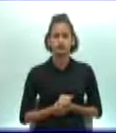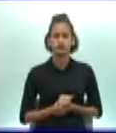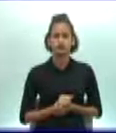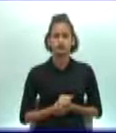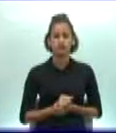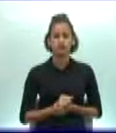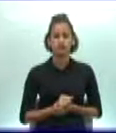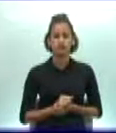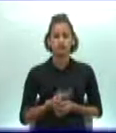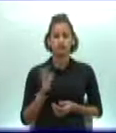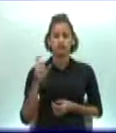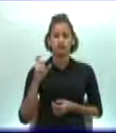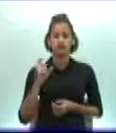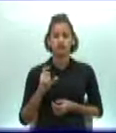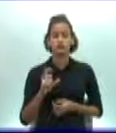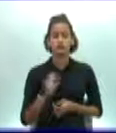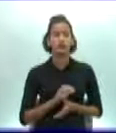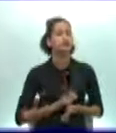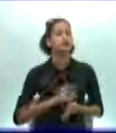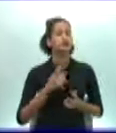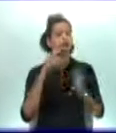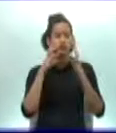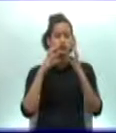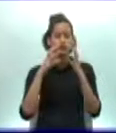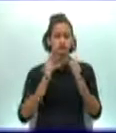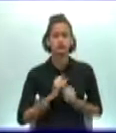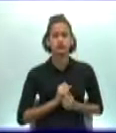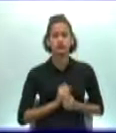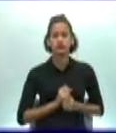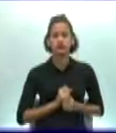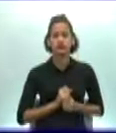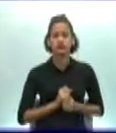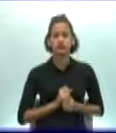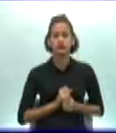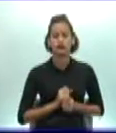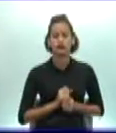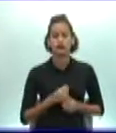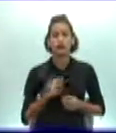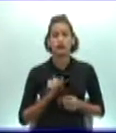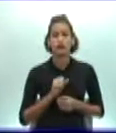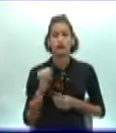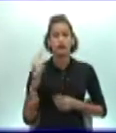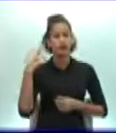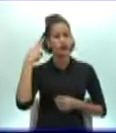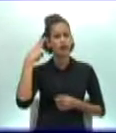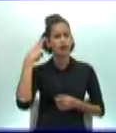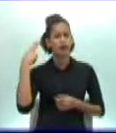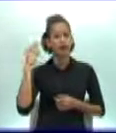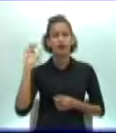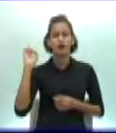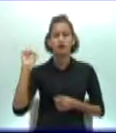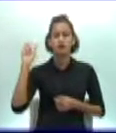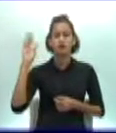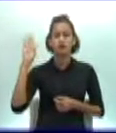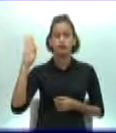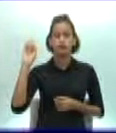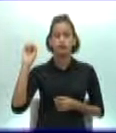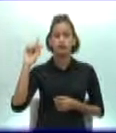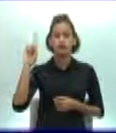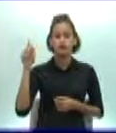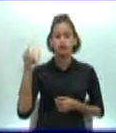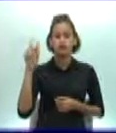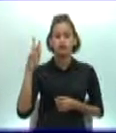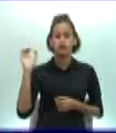Y por último, es importante que logren habilidades al esbozar el contorno